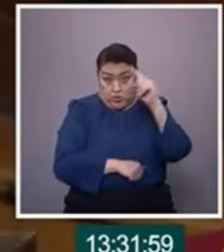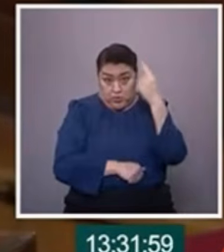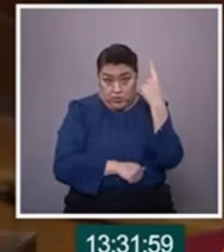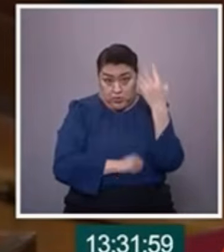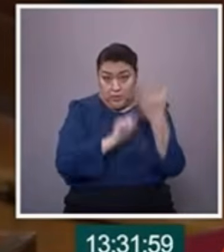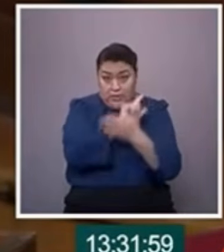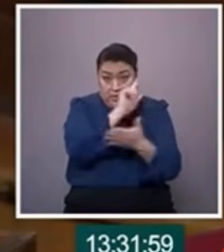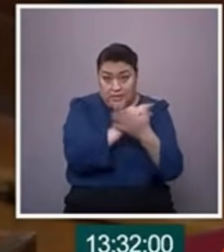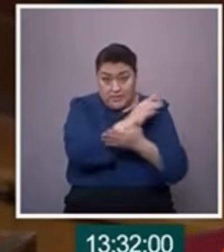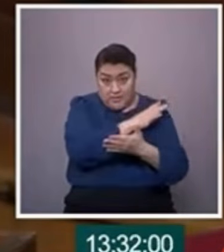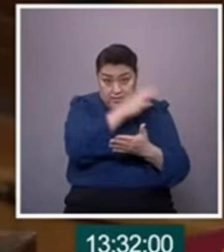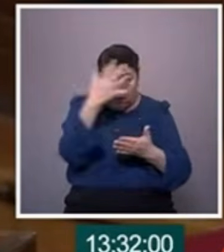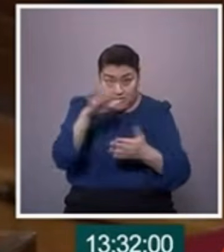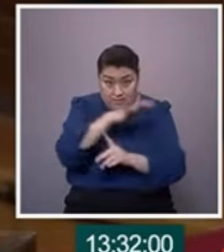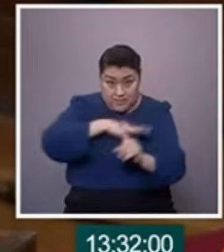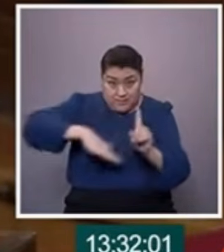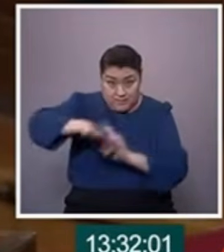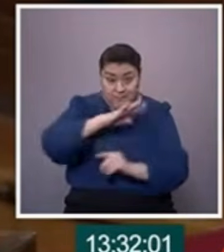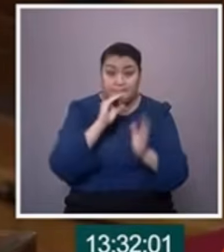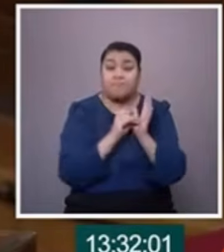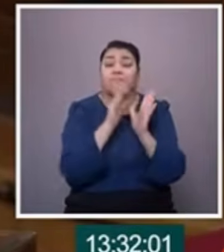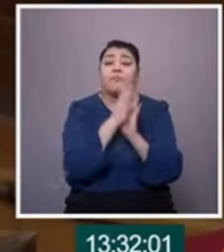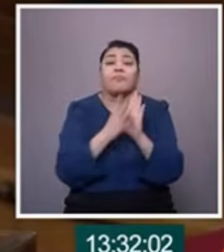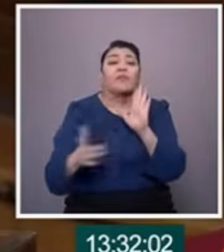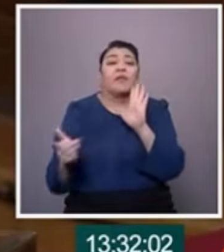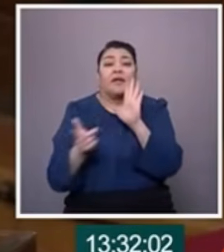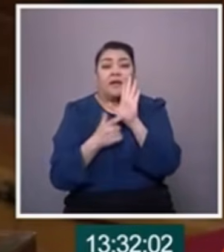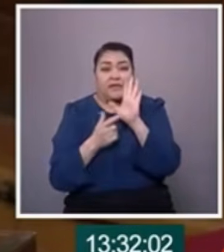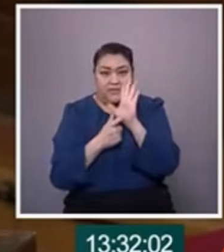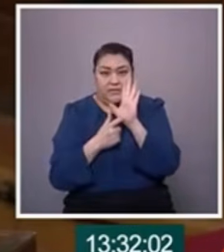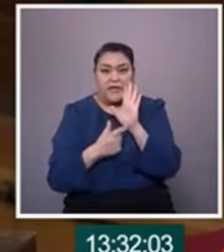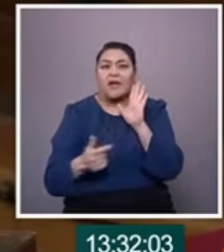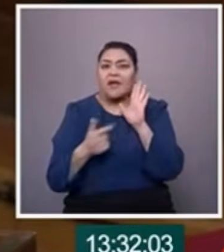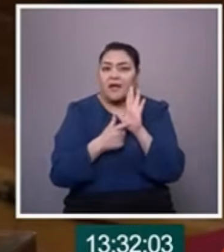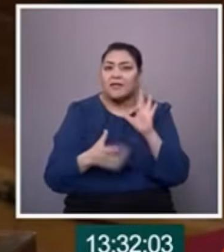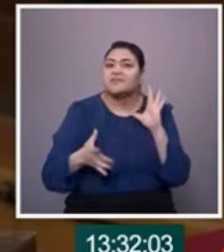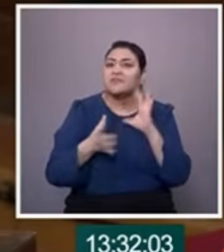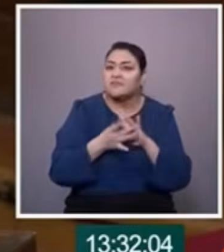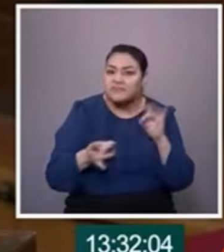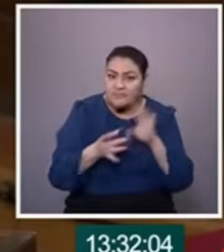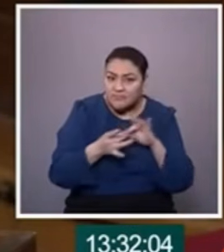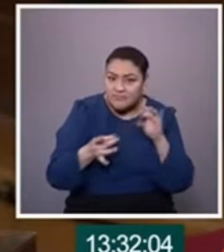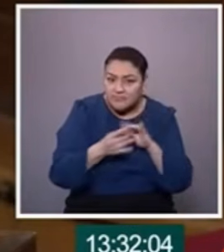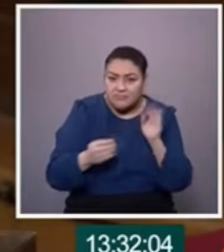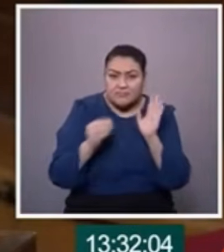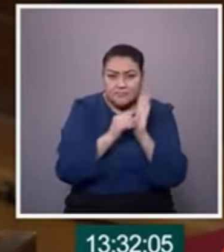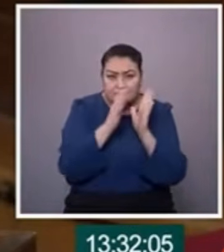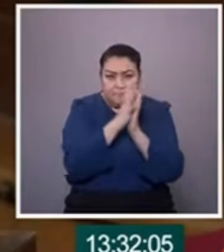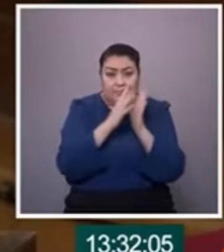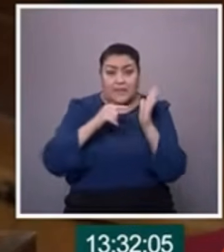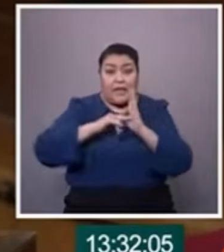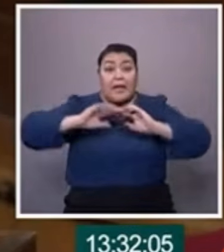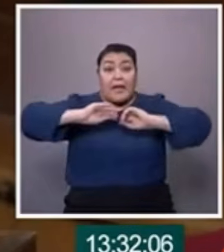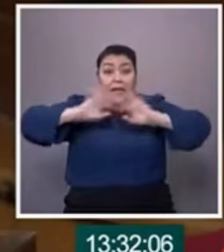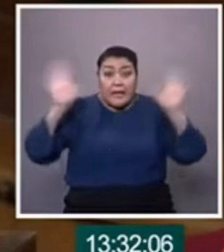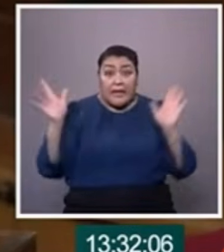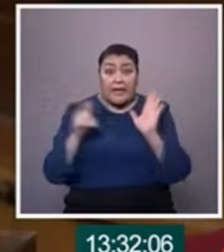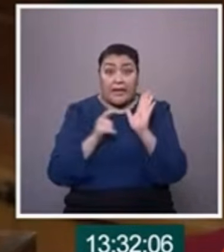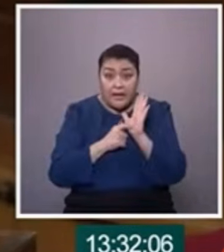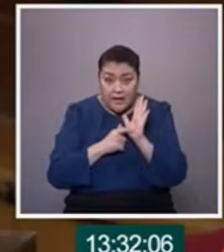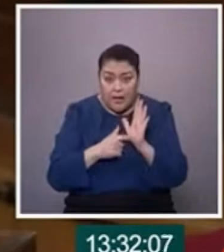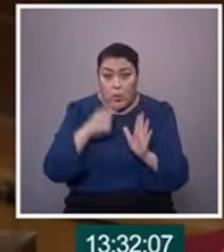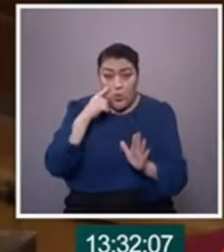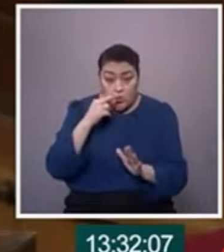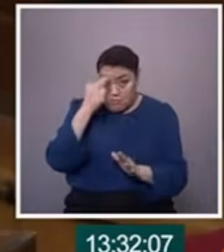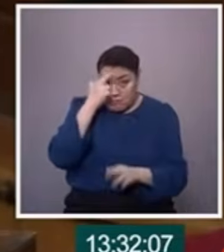y Crédito Público. En el primer asunto, una empresa extranjera dedicada a la comercialización de productos